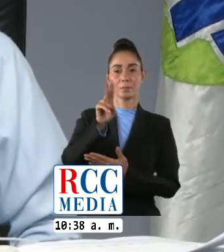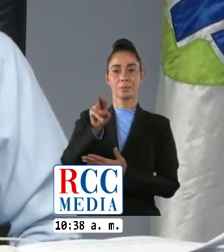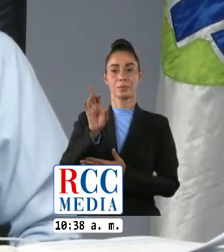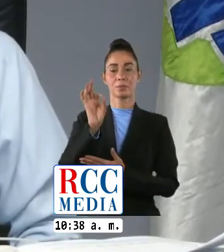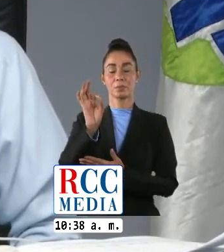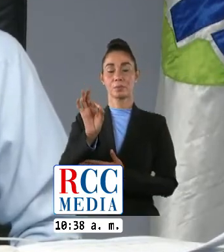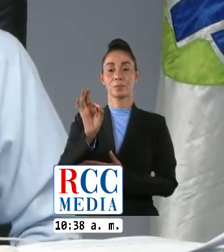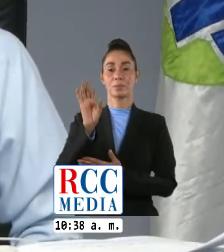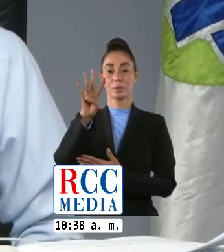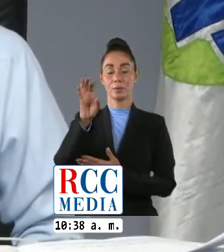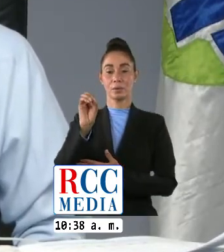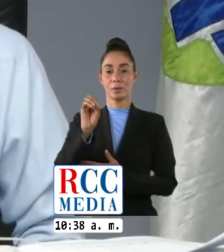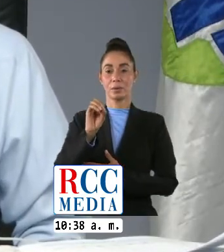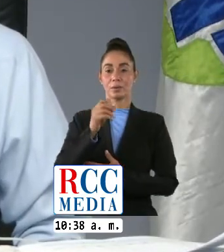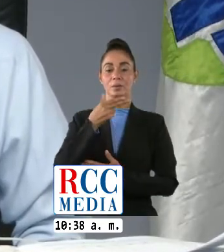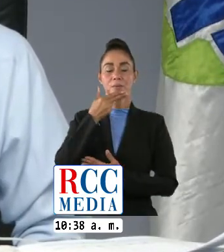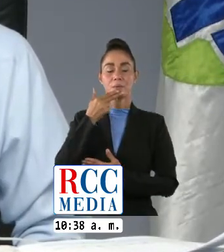a la diabetes.